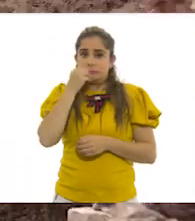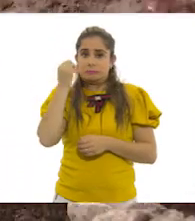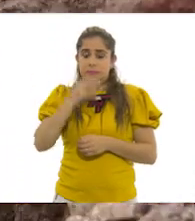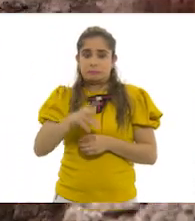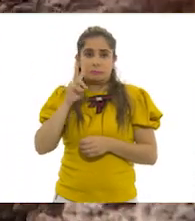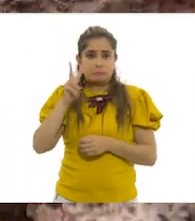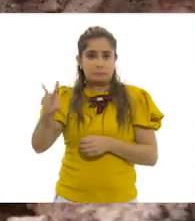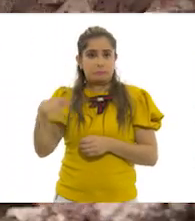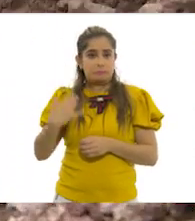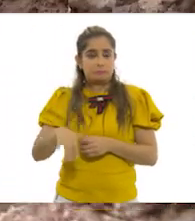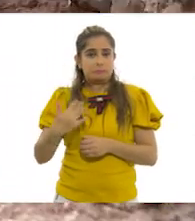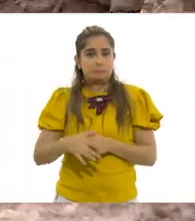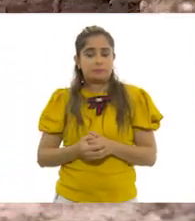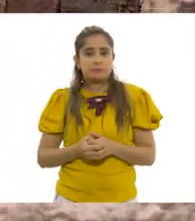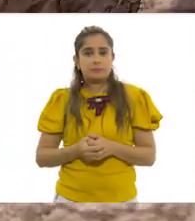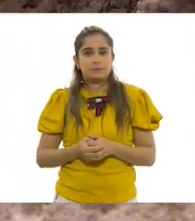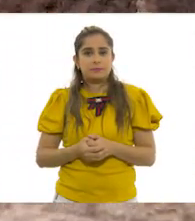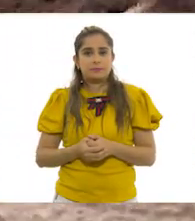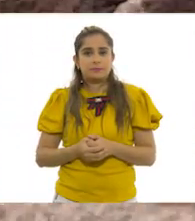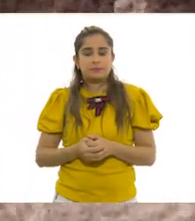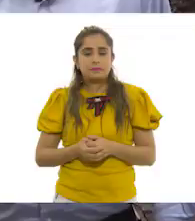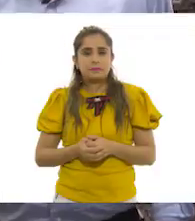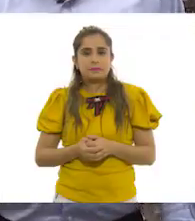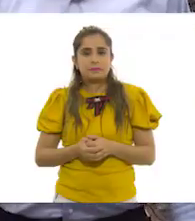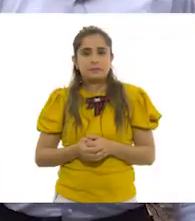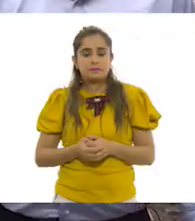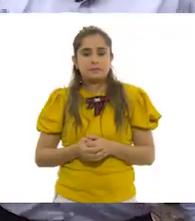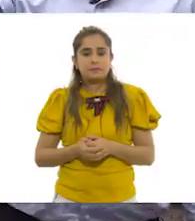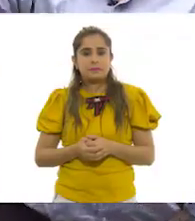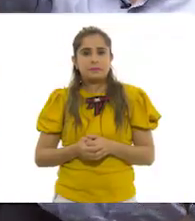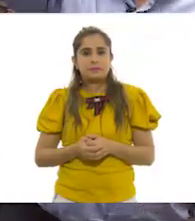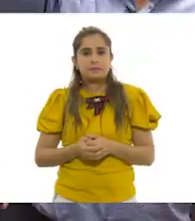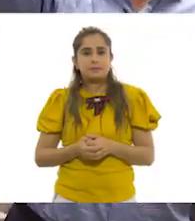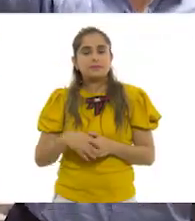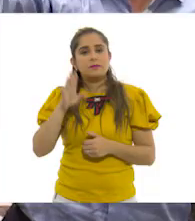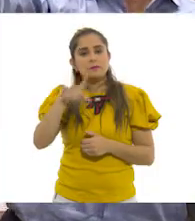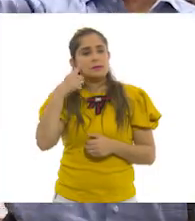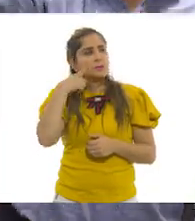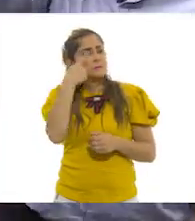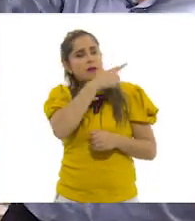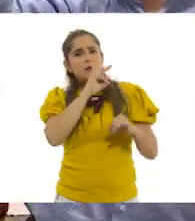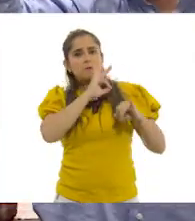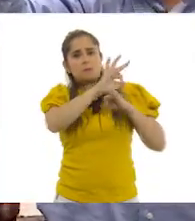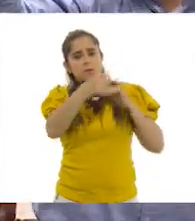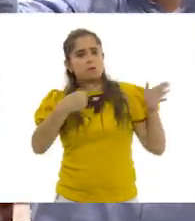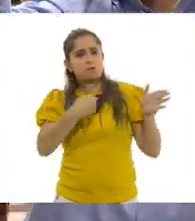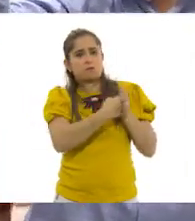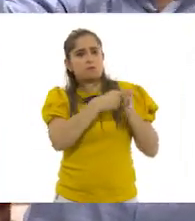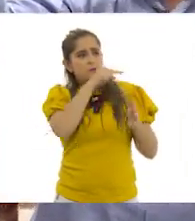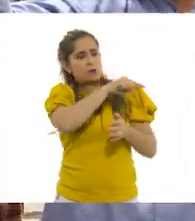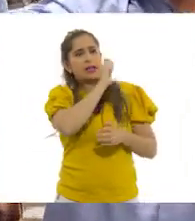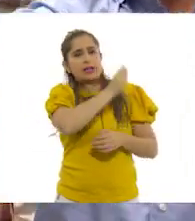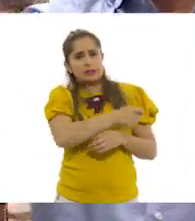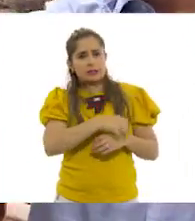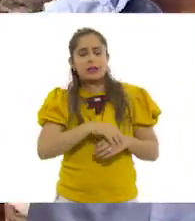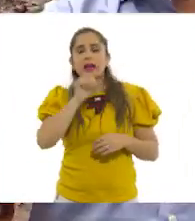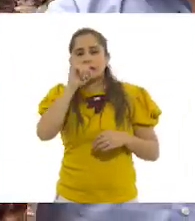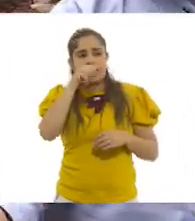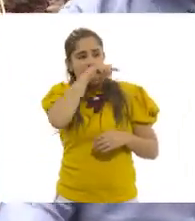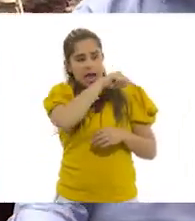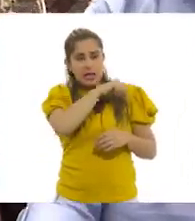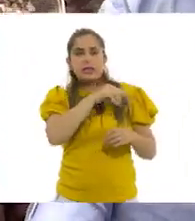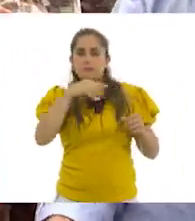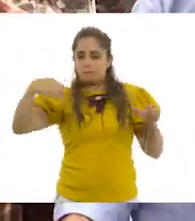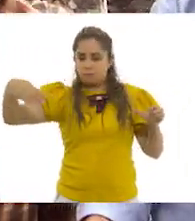allá, ¿eh? Porque ahí sí, y ahí está, ¿no? También oye, a ver, ¿y allá al fondo qué era? ¿Lo mismo que empezamos de allá? Sí, ahí